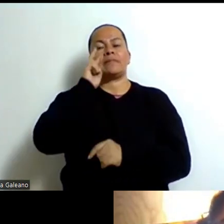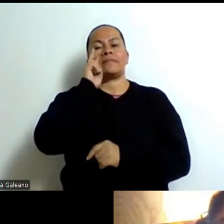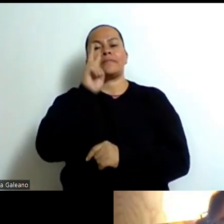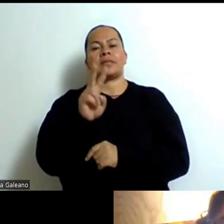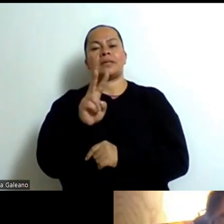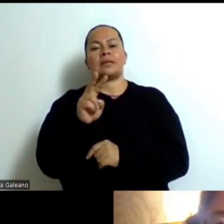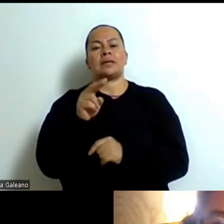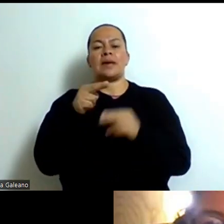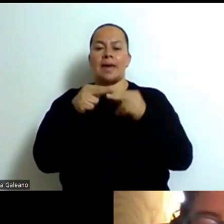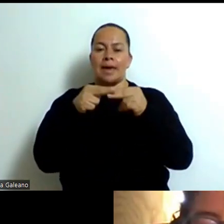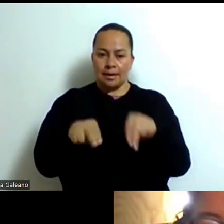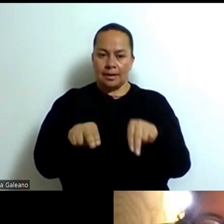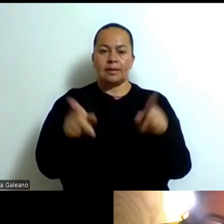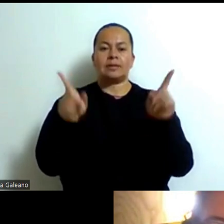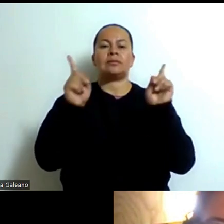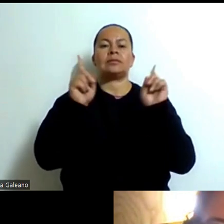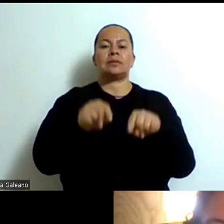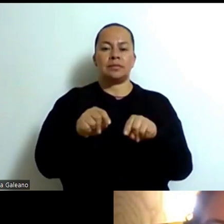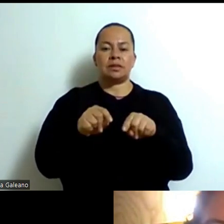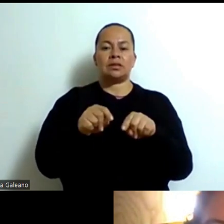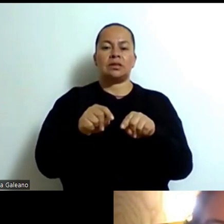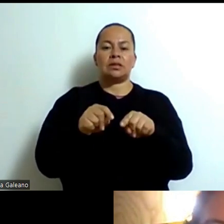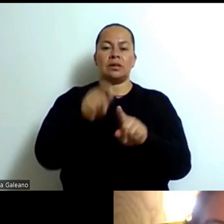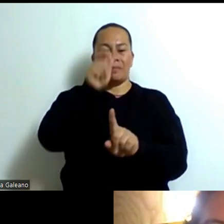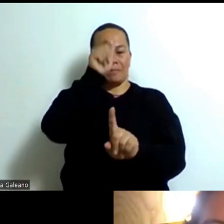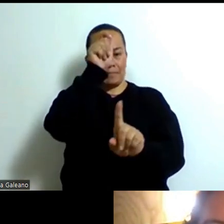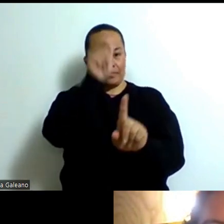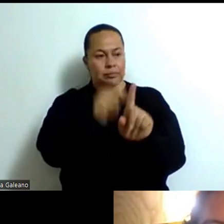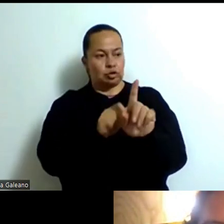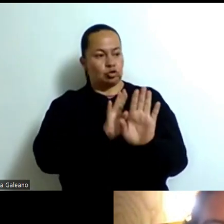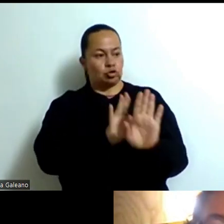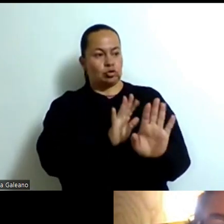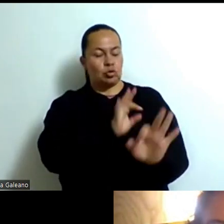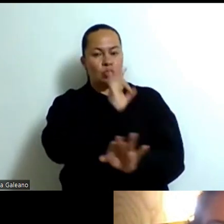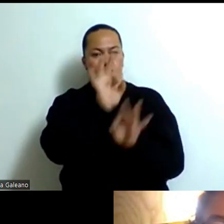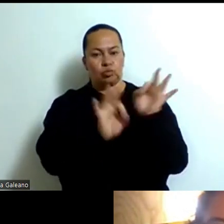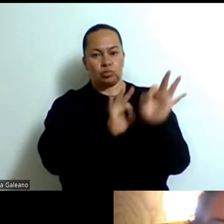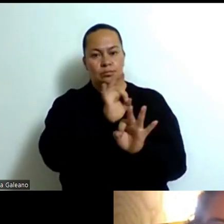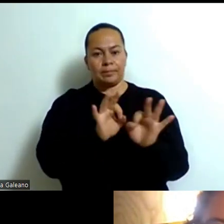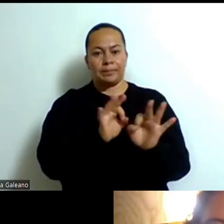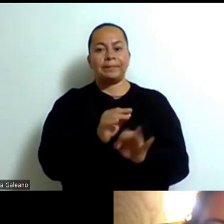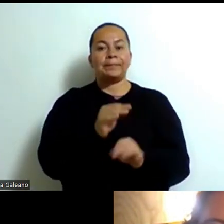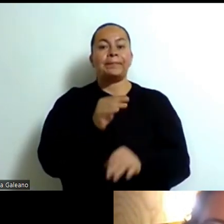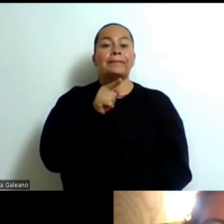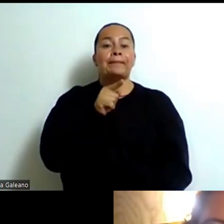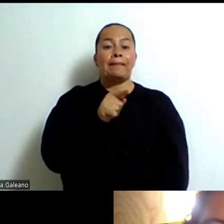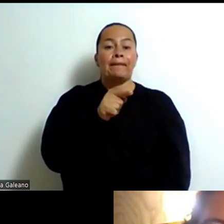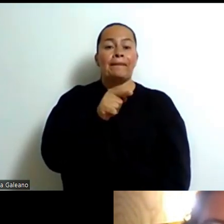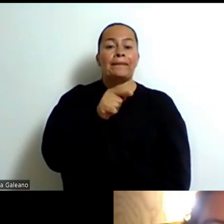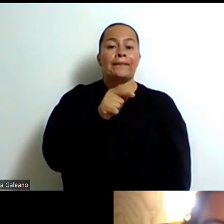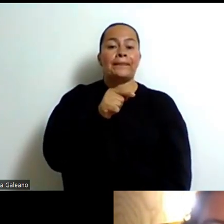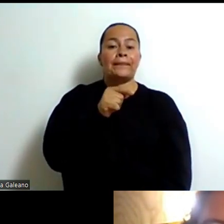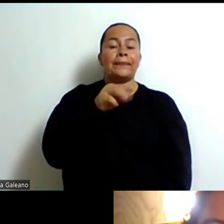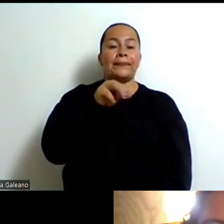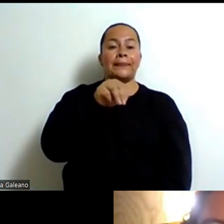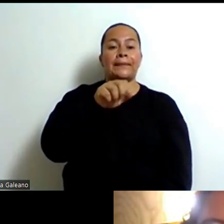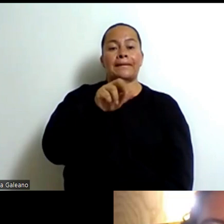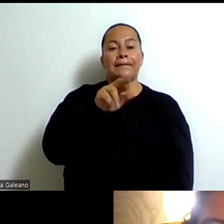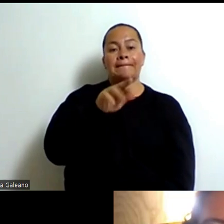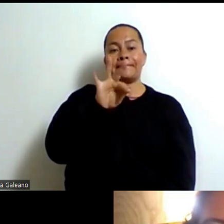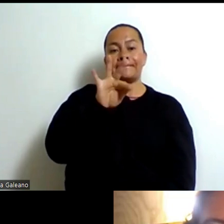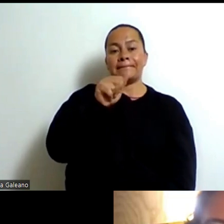género también desde el sujeto que es cuidado Marta nos comentaba más con un enfoque en